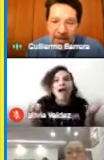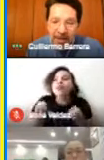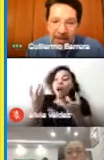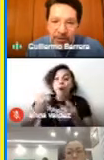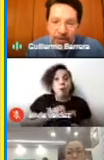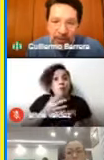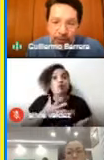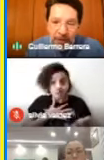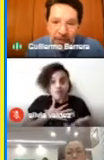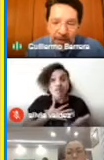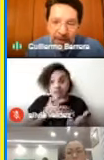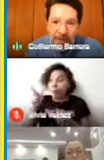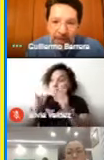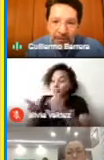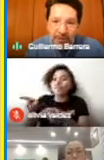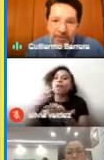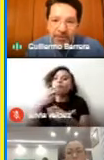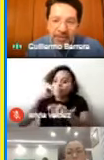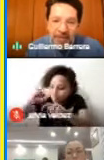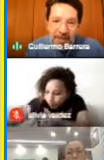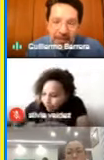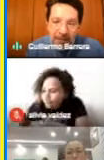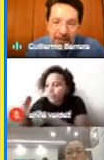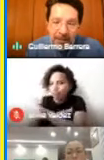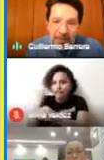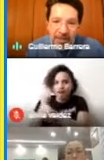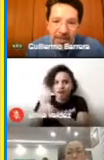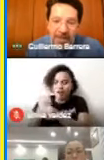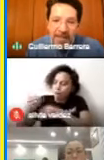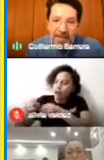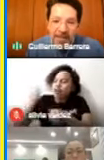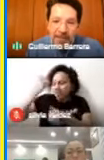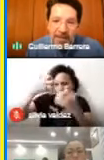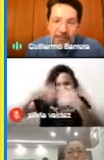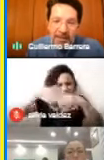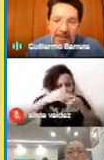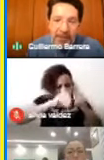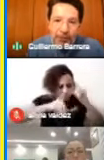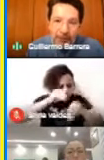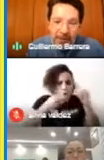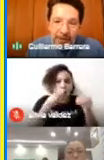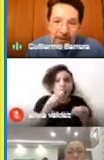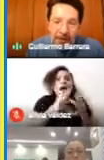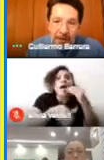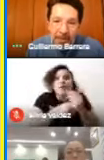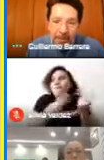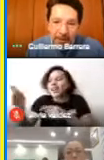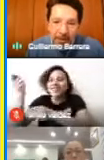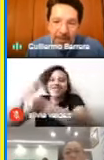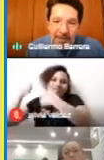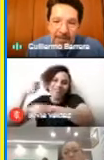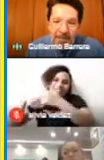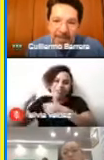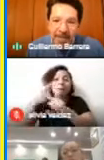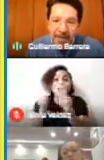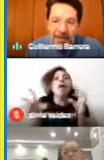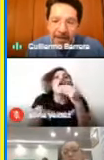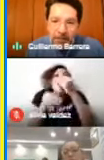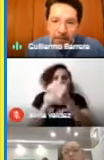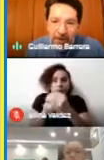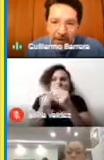oportunidad a los que cultivan, a los que procesan alimentos y que además van y se los venden, pero además